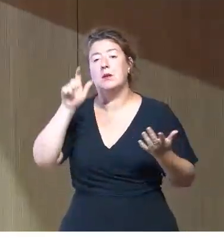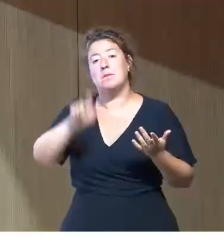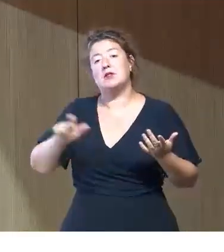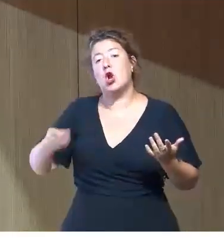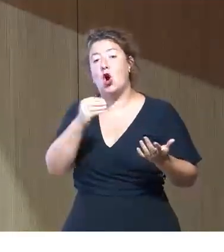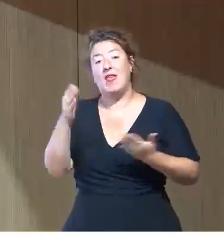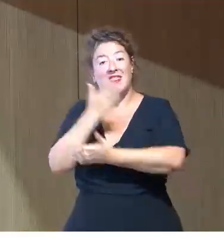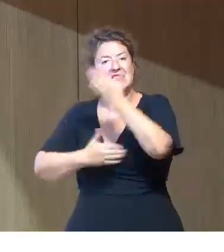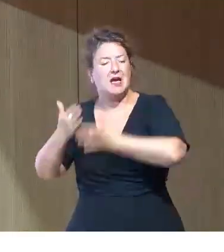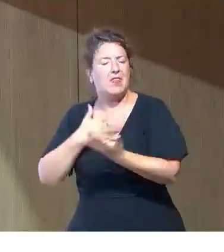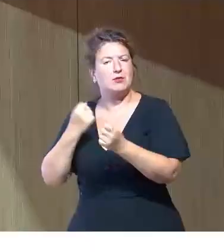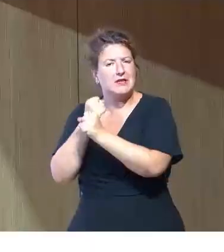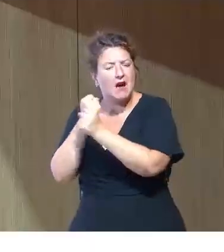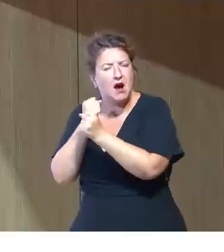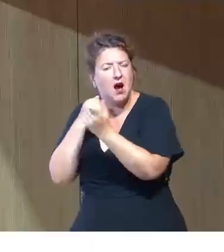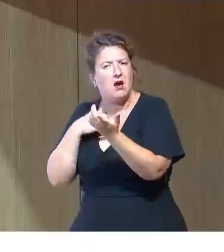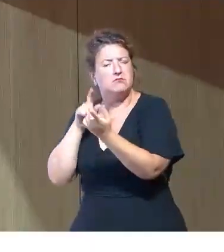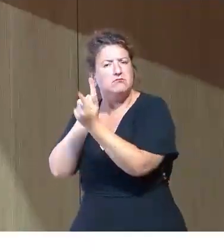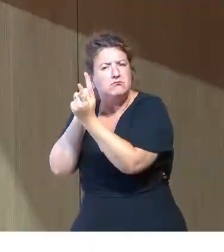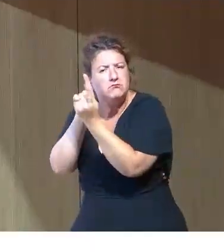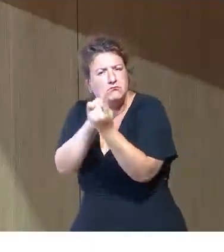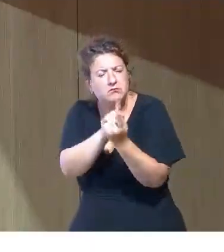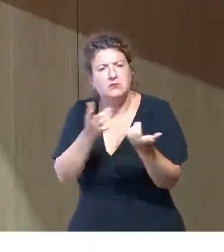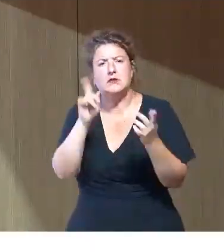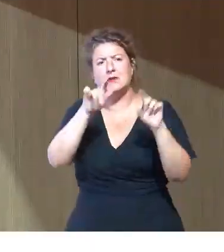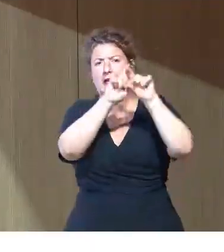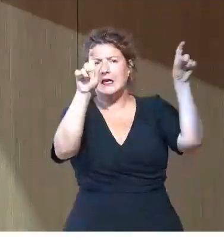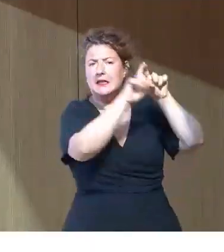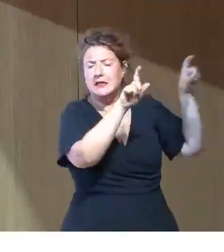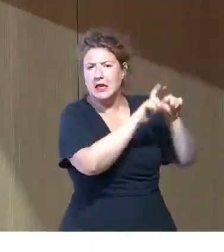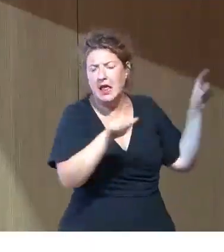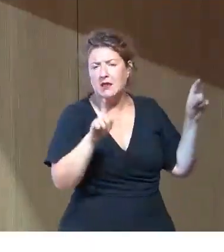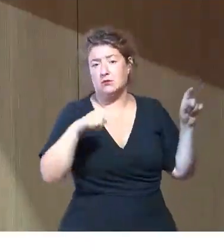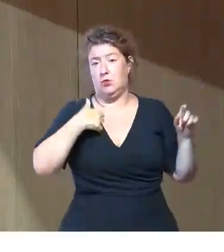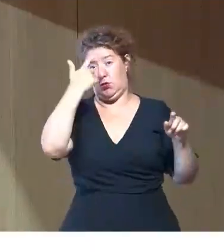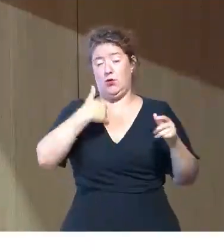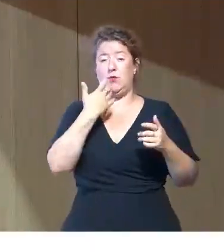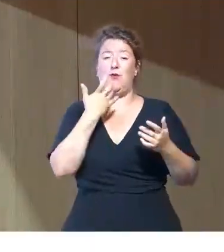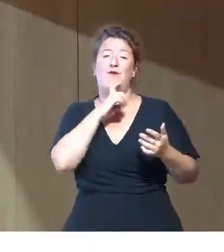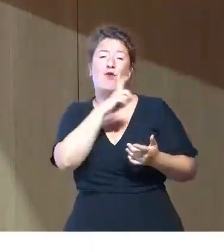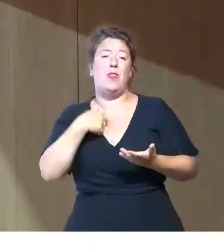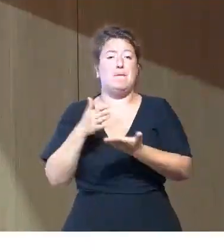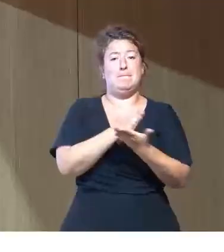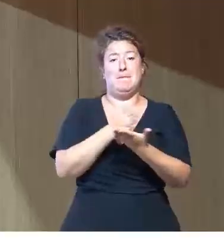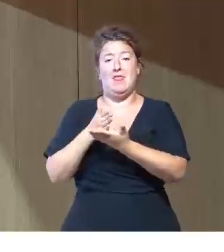jóvenes con discapacidad y con las entidades que intermediamos con ellas también para ser un poco más en algunas